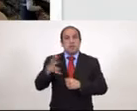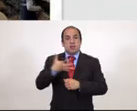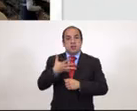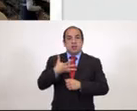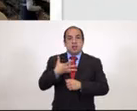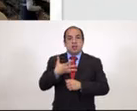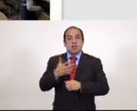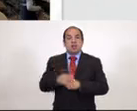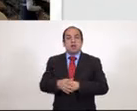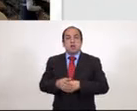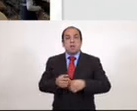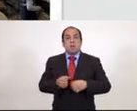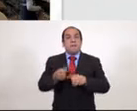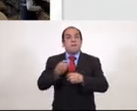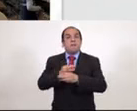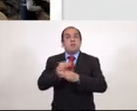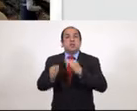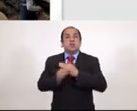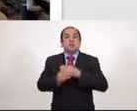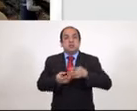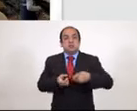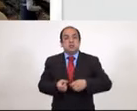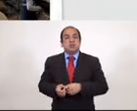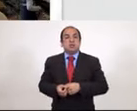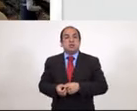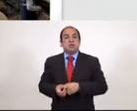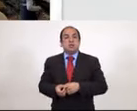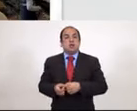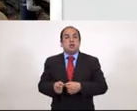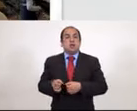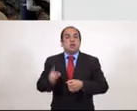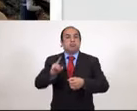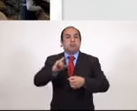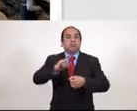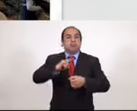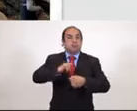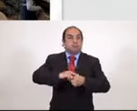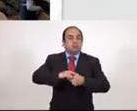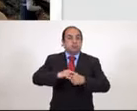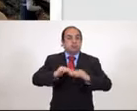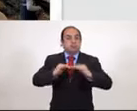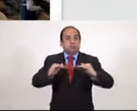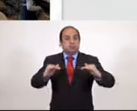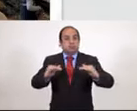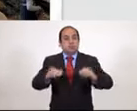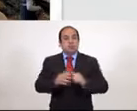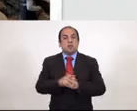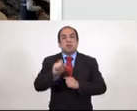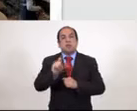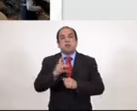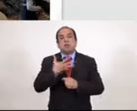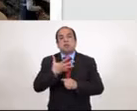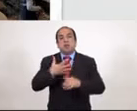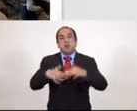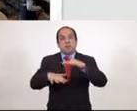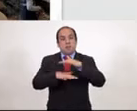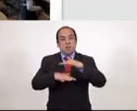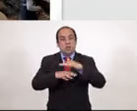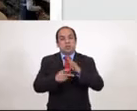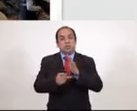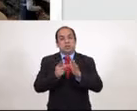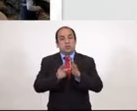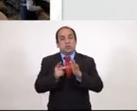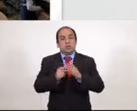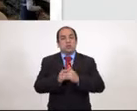fuga, hasta cumplir con las especificaciones indicadas para formar la base para el reencarpetado de la